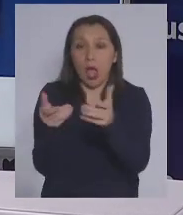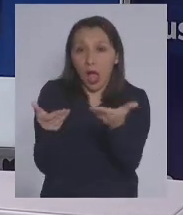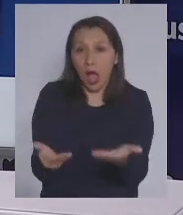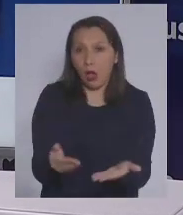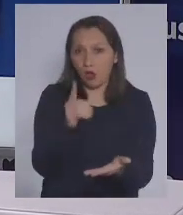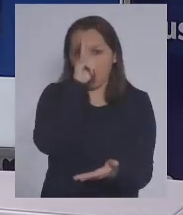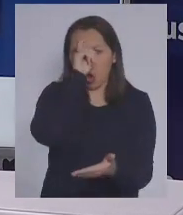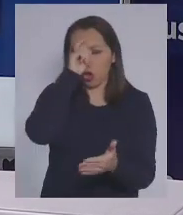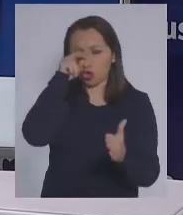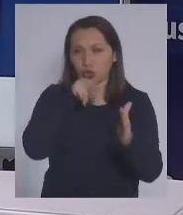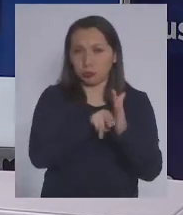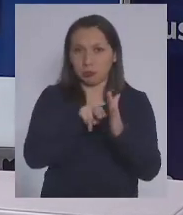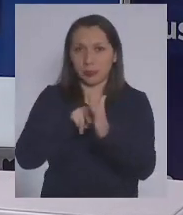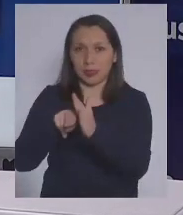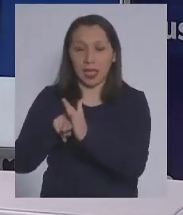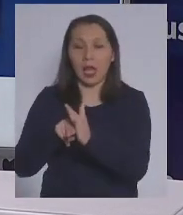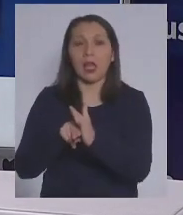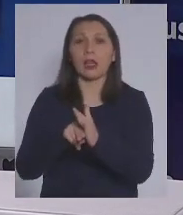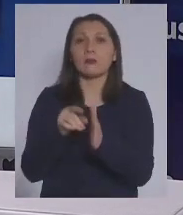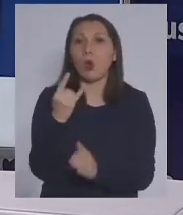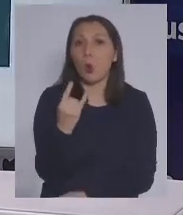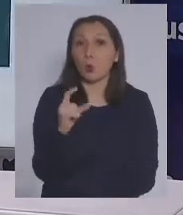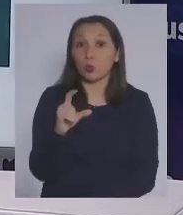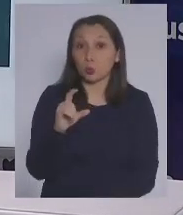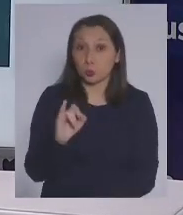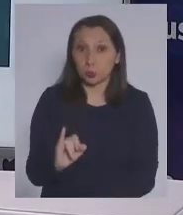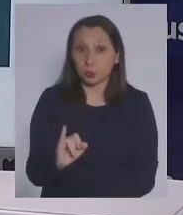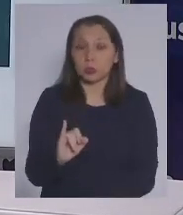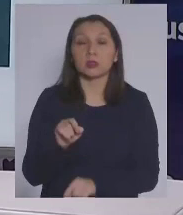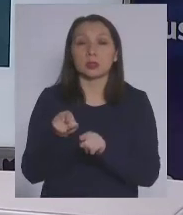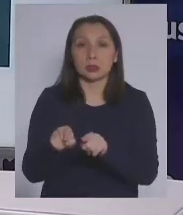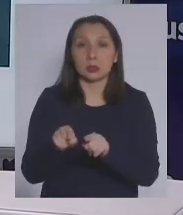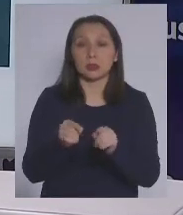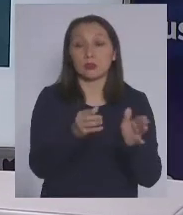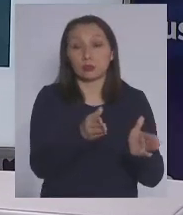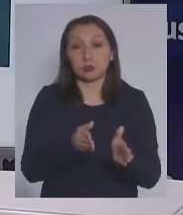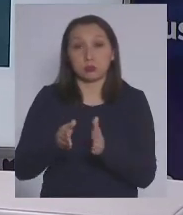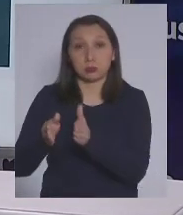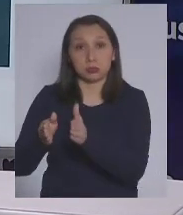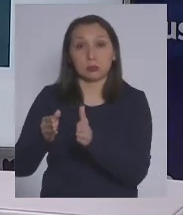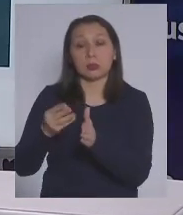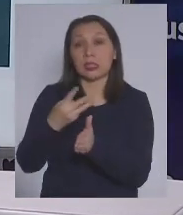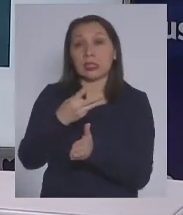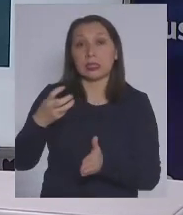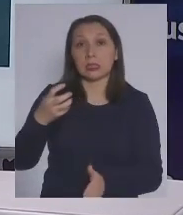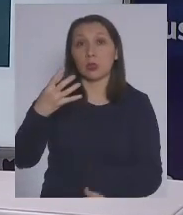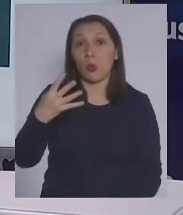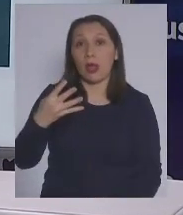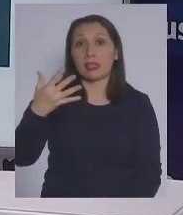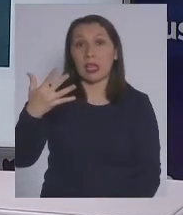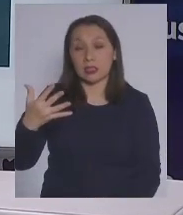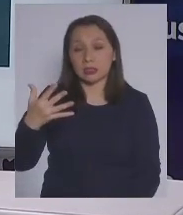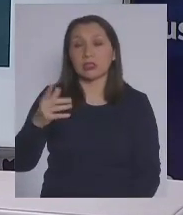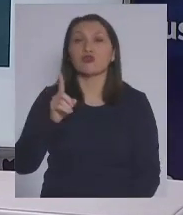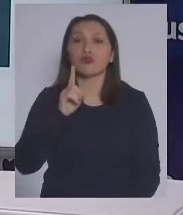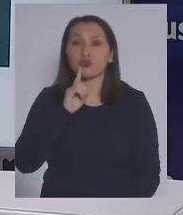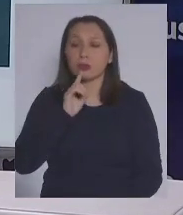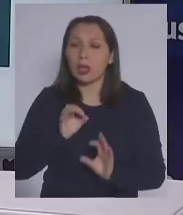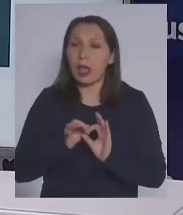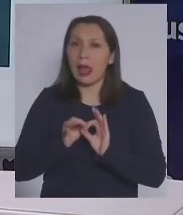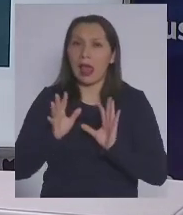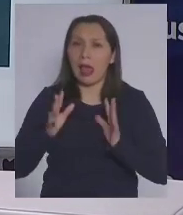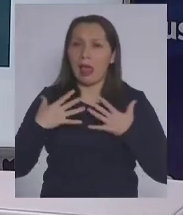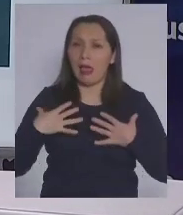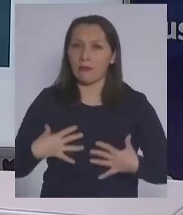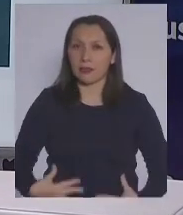encuentran hospitalizadas en unidades de cuidados intensivos de las cuales 345 se encuentran en estado